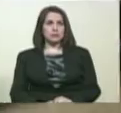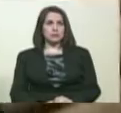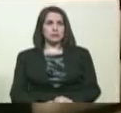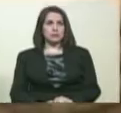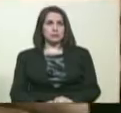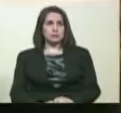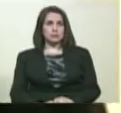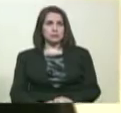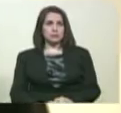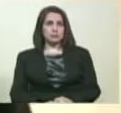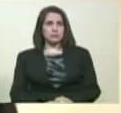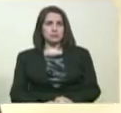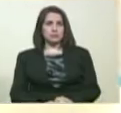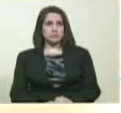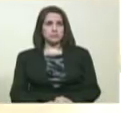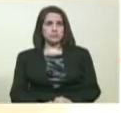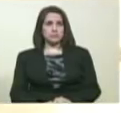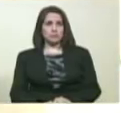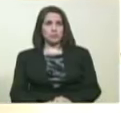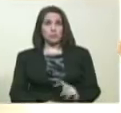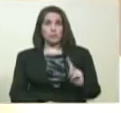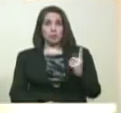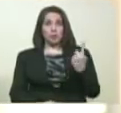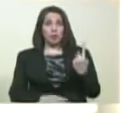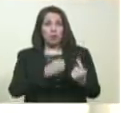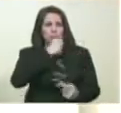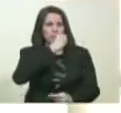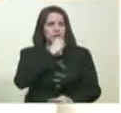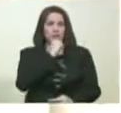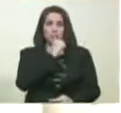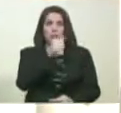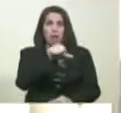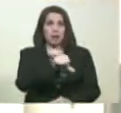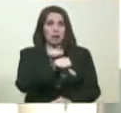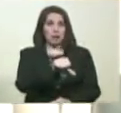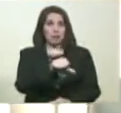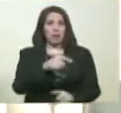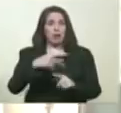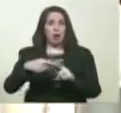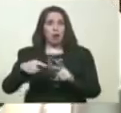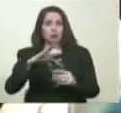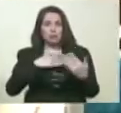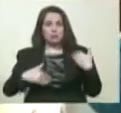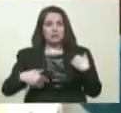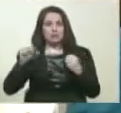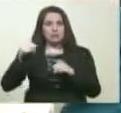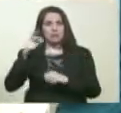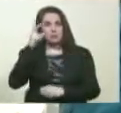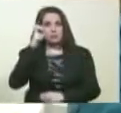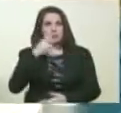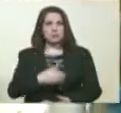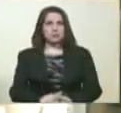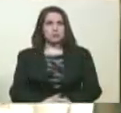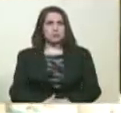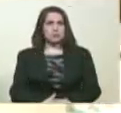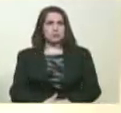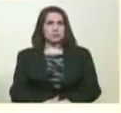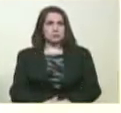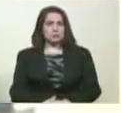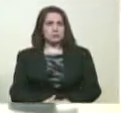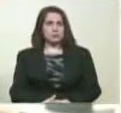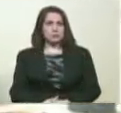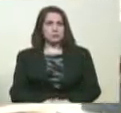Santa María de los negocios. Correcto. Estos que tienen que ser muy limpios. Le puedo hacer una demostración acá. Adelante.